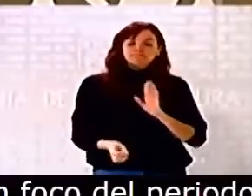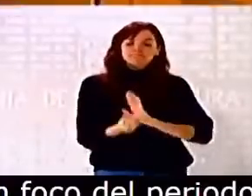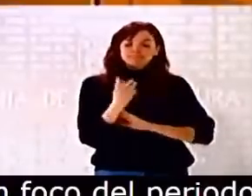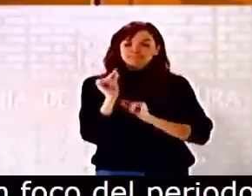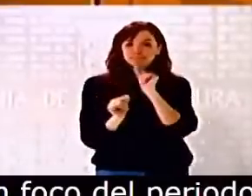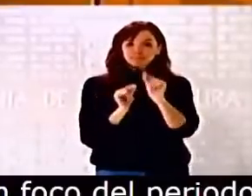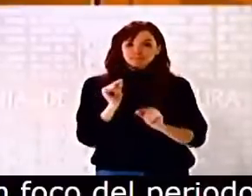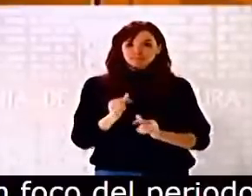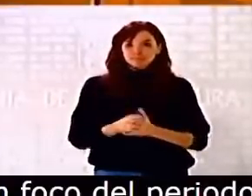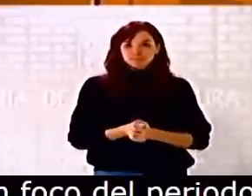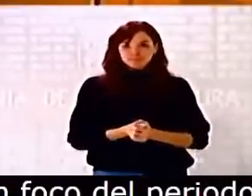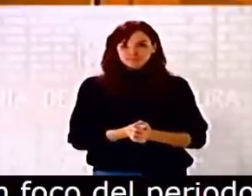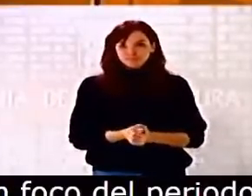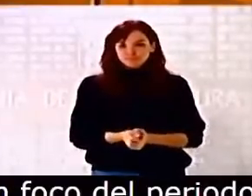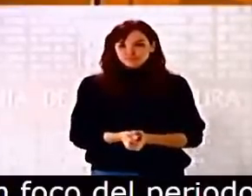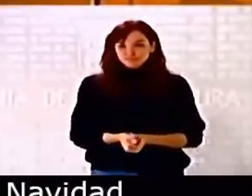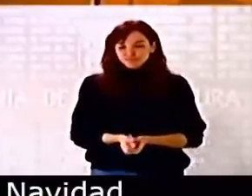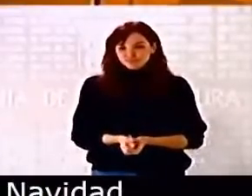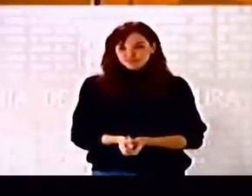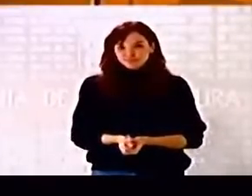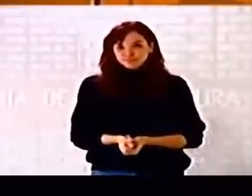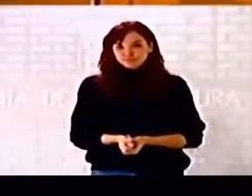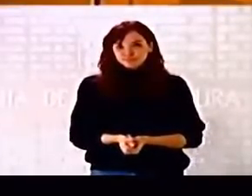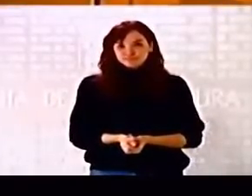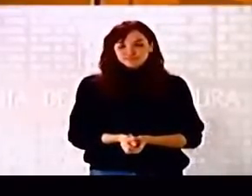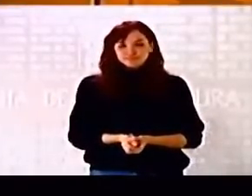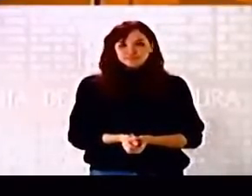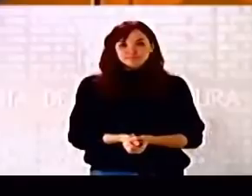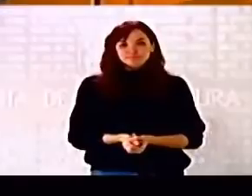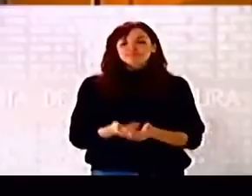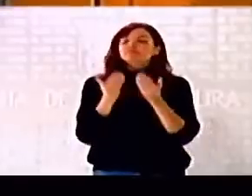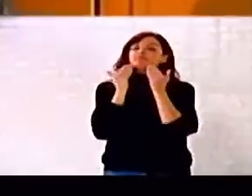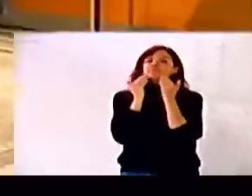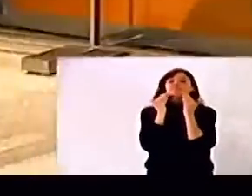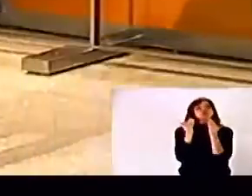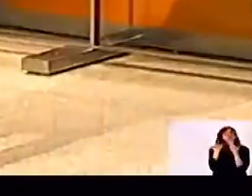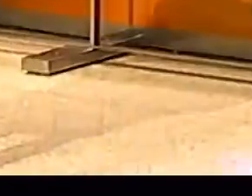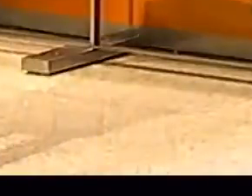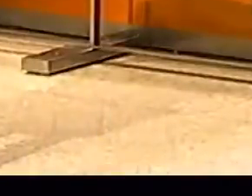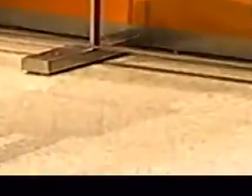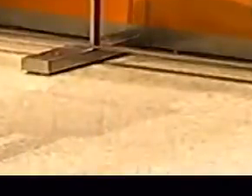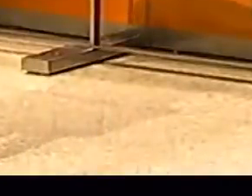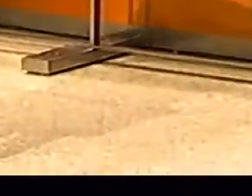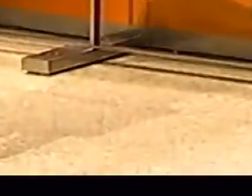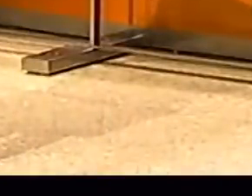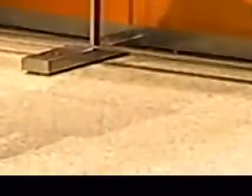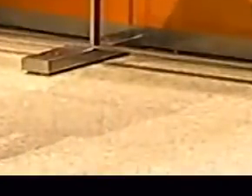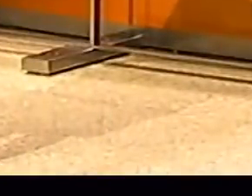¿Alguna cuestión más? Muchas gracias a todos. Muchísimas gracias a todas y a todos.